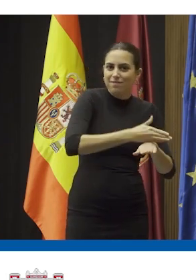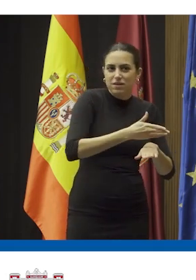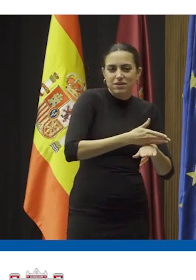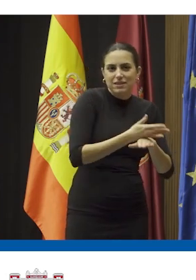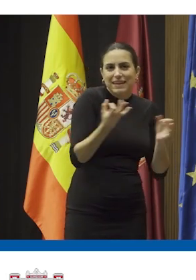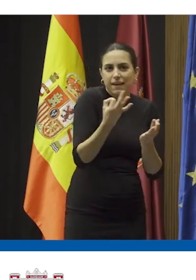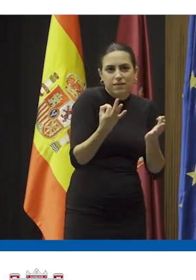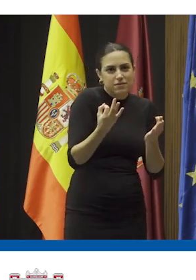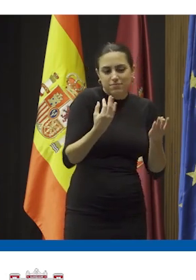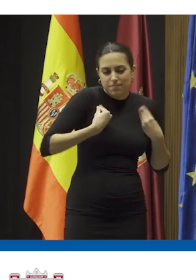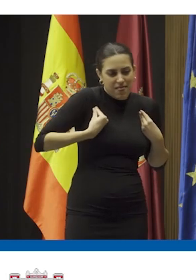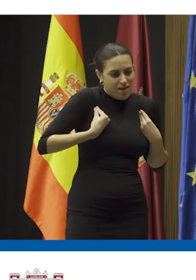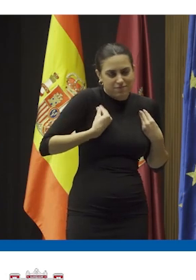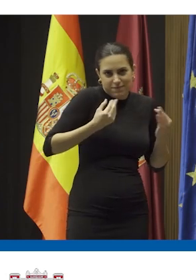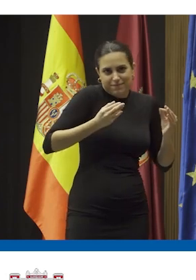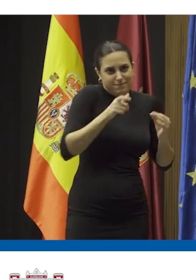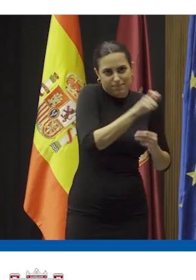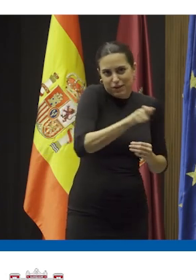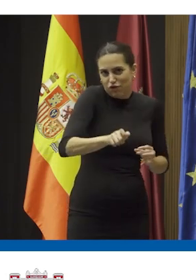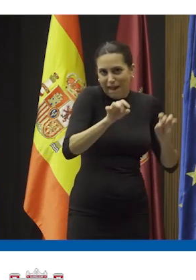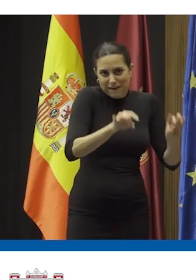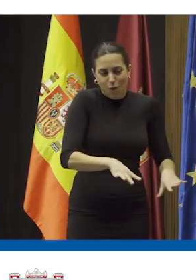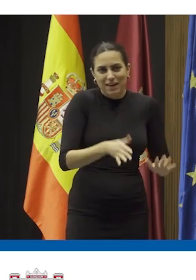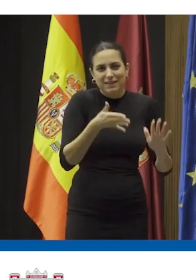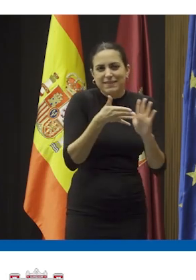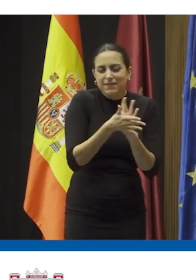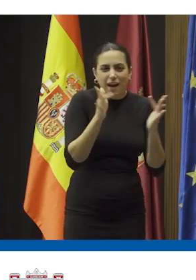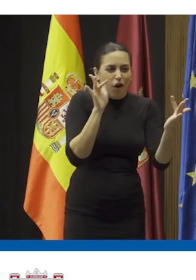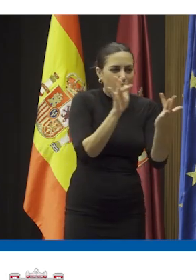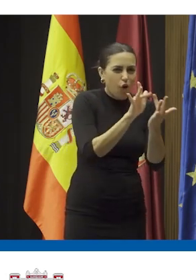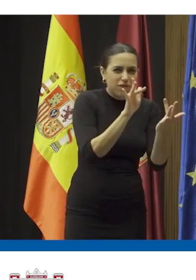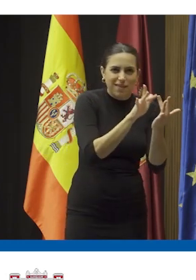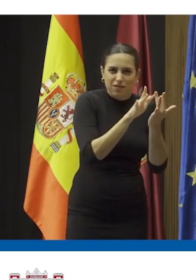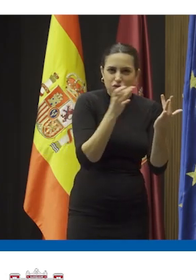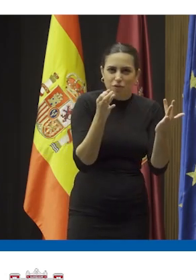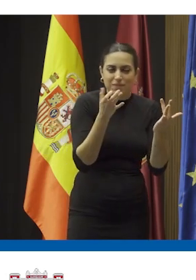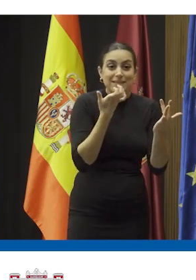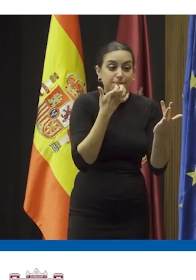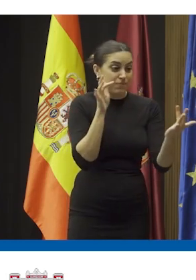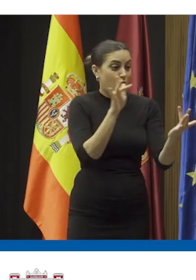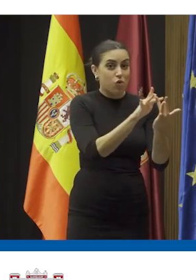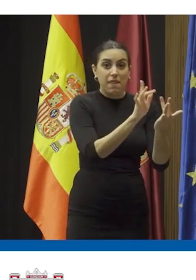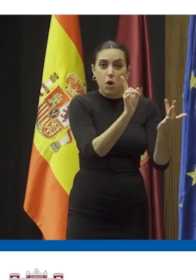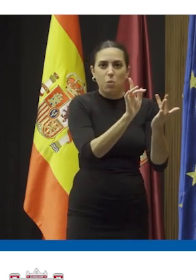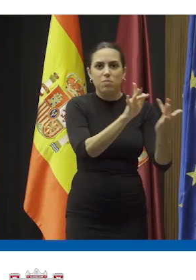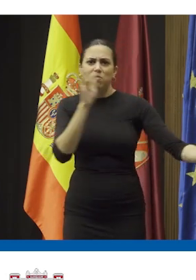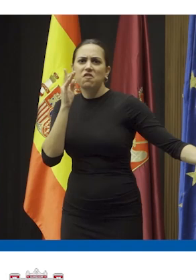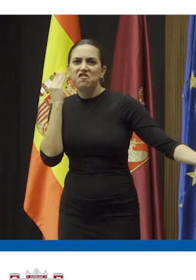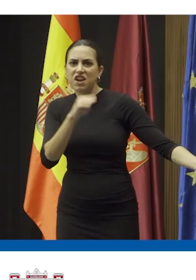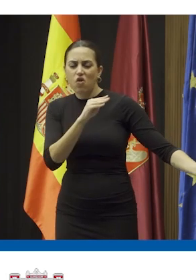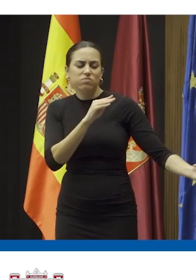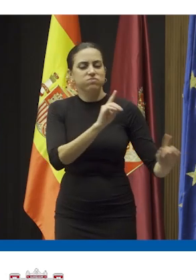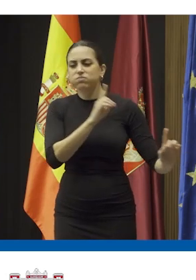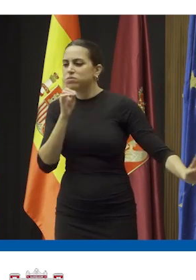hombre-mujer, fundamental. Con lo cual, la pérdida del contacto con el humano, quien así lo ejerza,